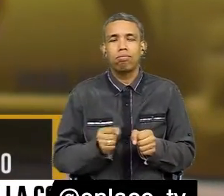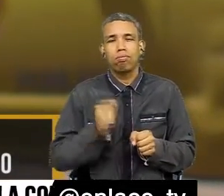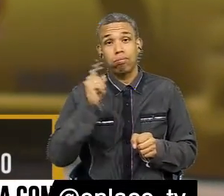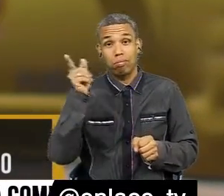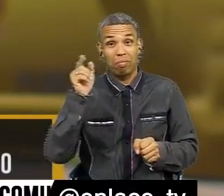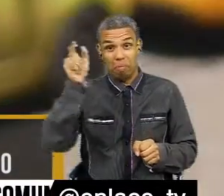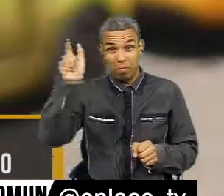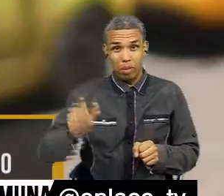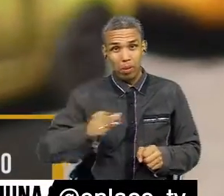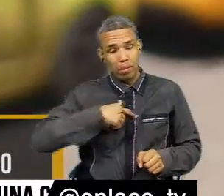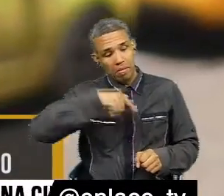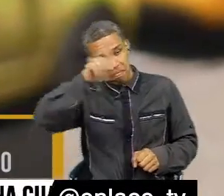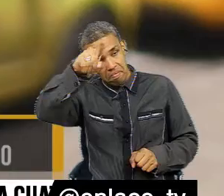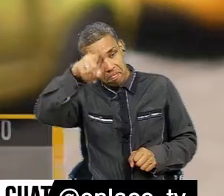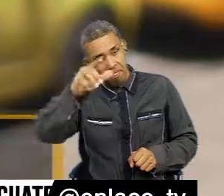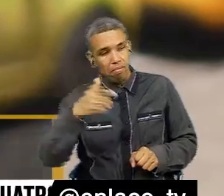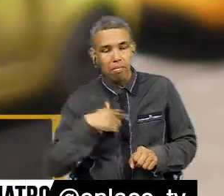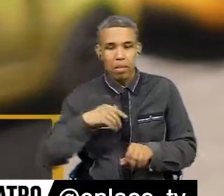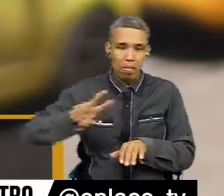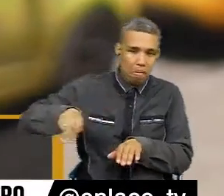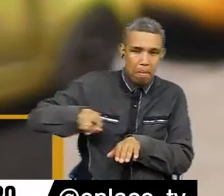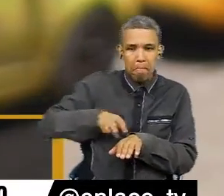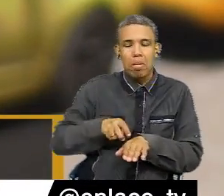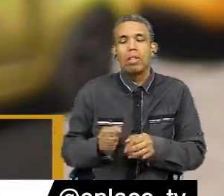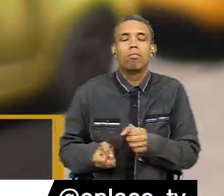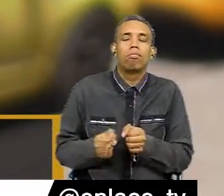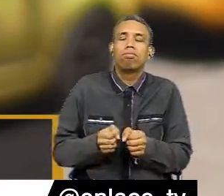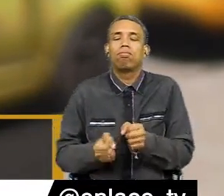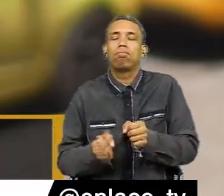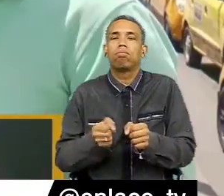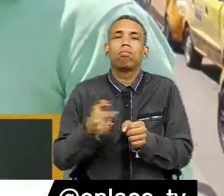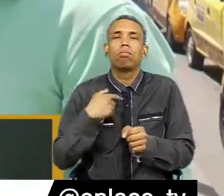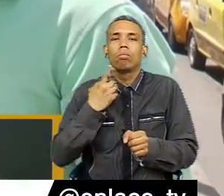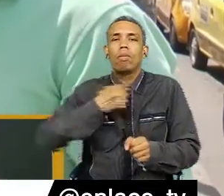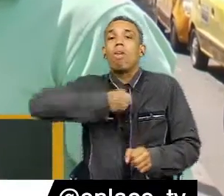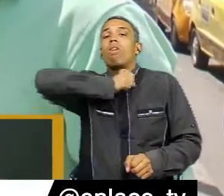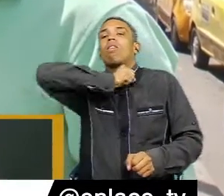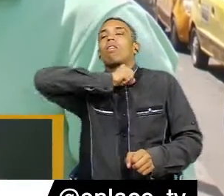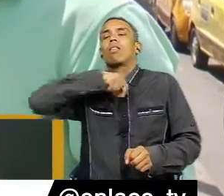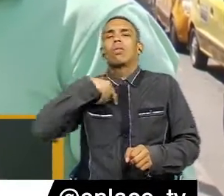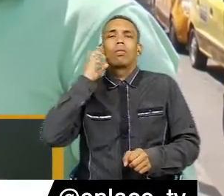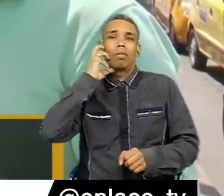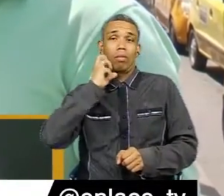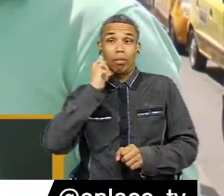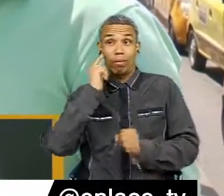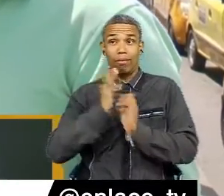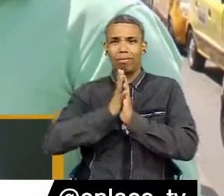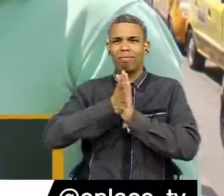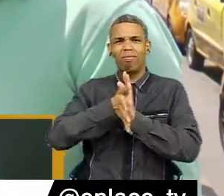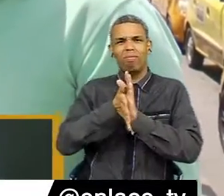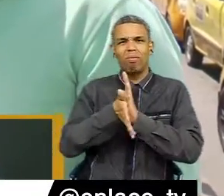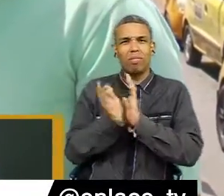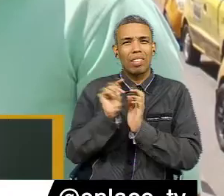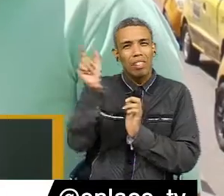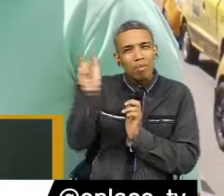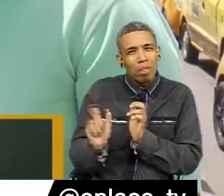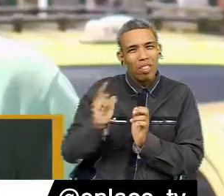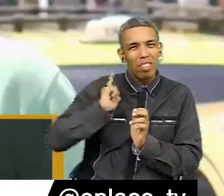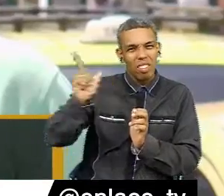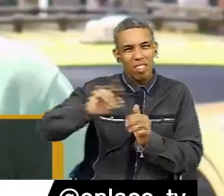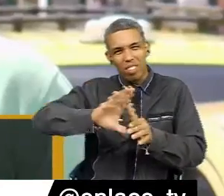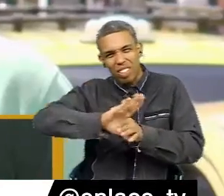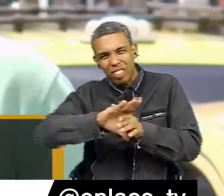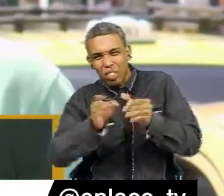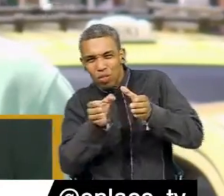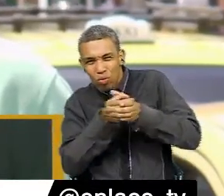comuna 4 de la ciudad. Desconocidos lo atacaron y le hurtaron el producido. Este vocero del gremio de los taxistas explica para Enlace Noticias lo sucedido.